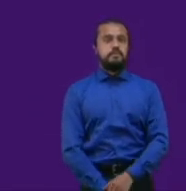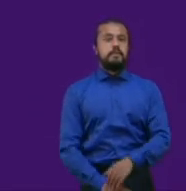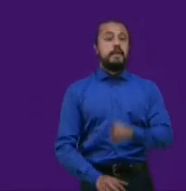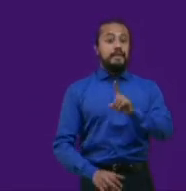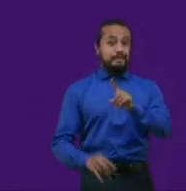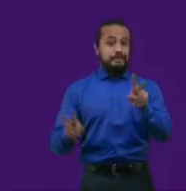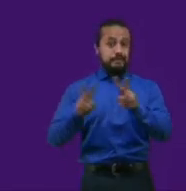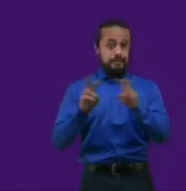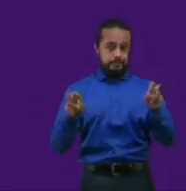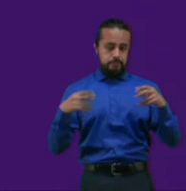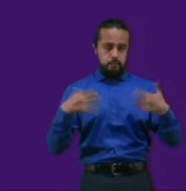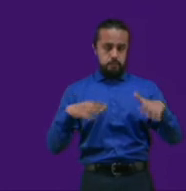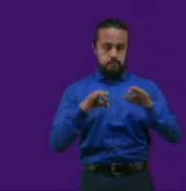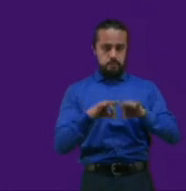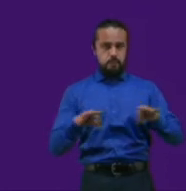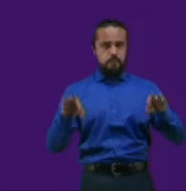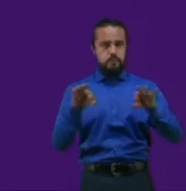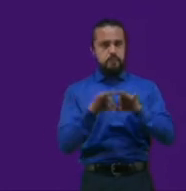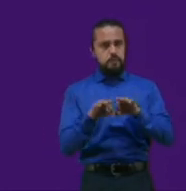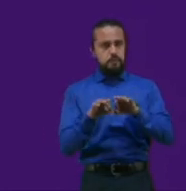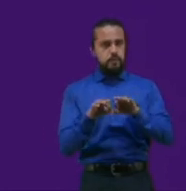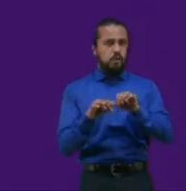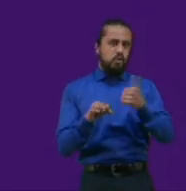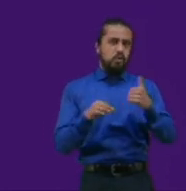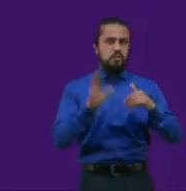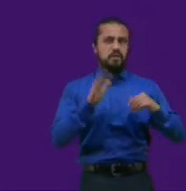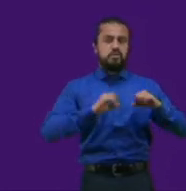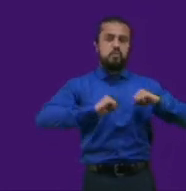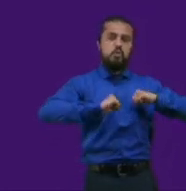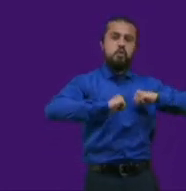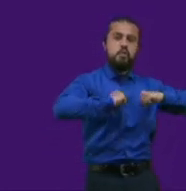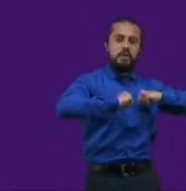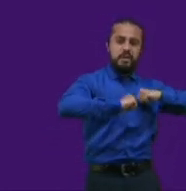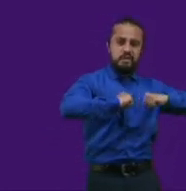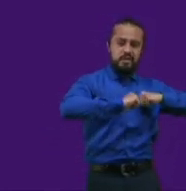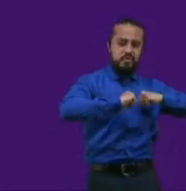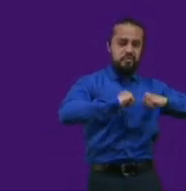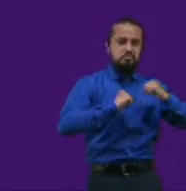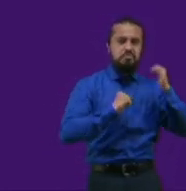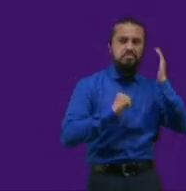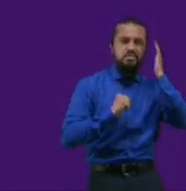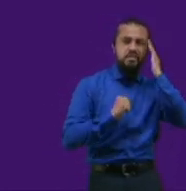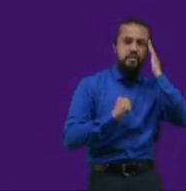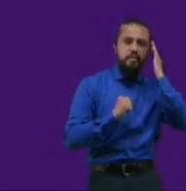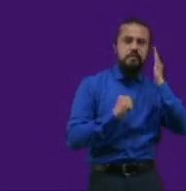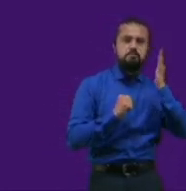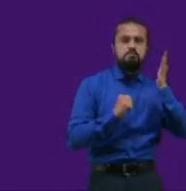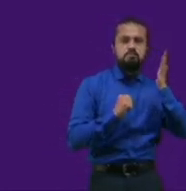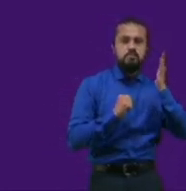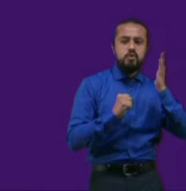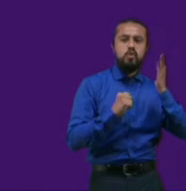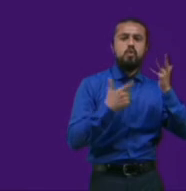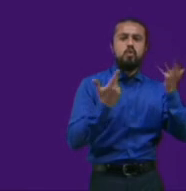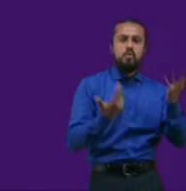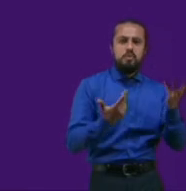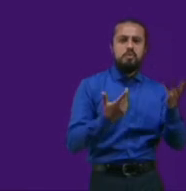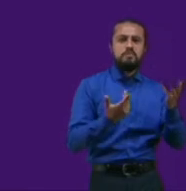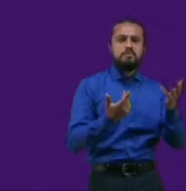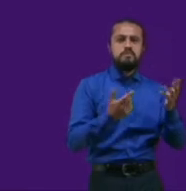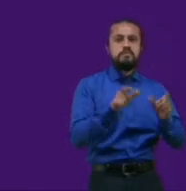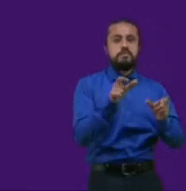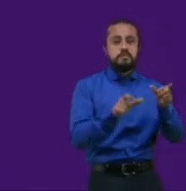importante, con algo un poco más operativo, que yo creo que también es importante contarle a las personas que están con la idea de